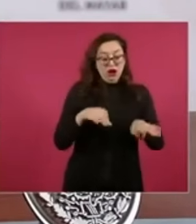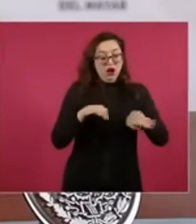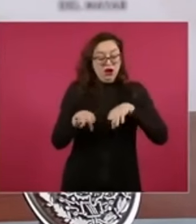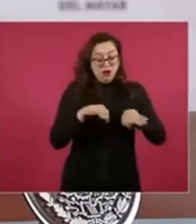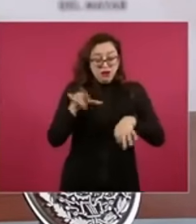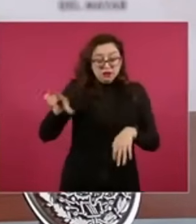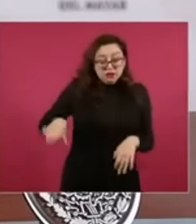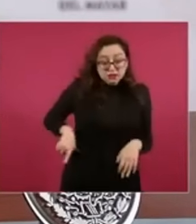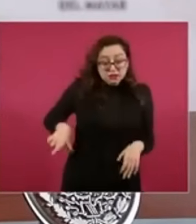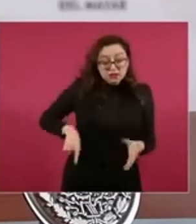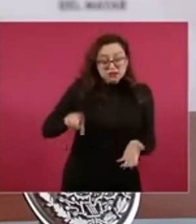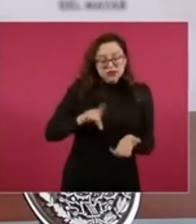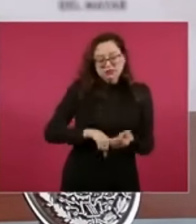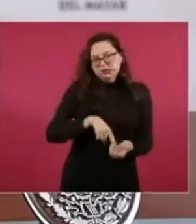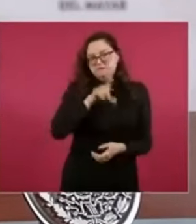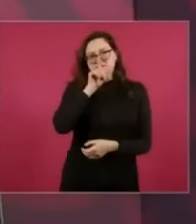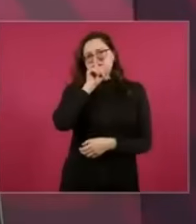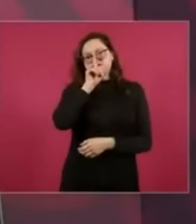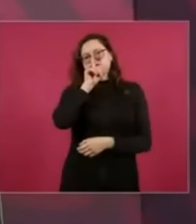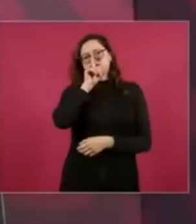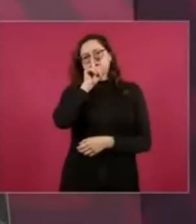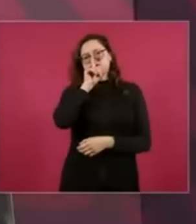pero